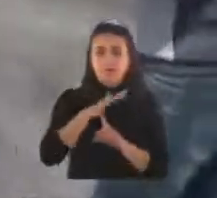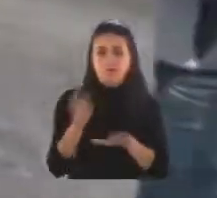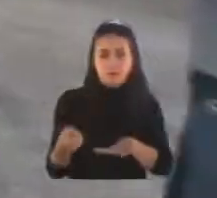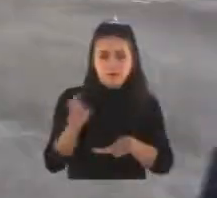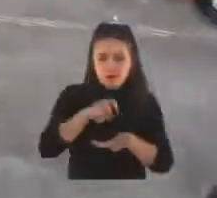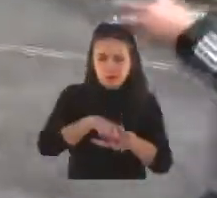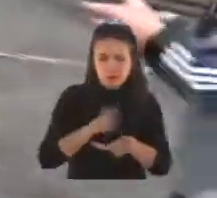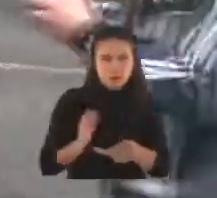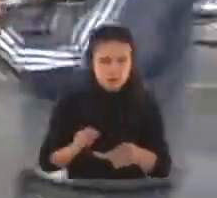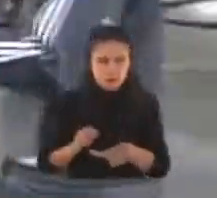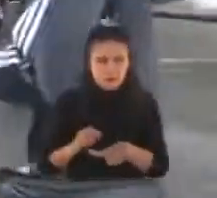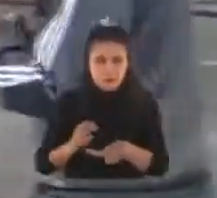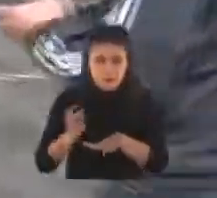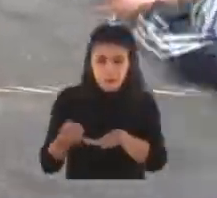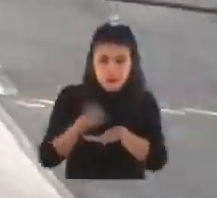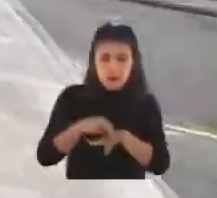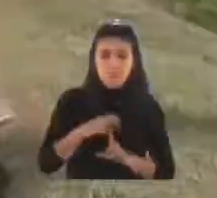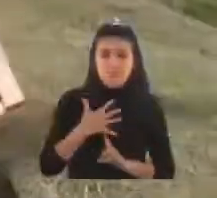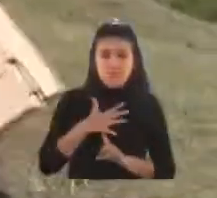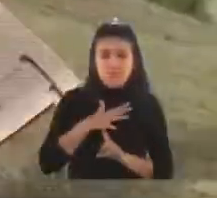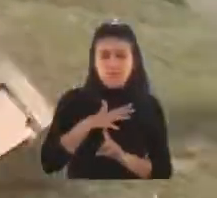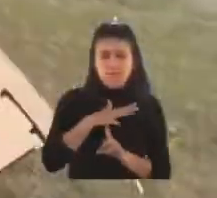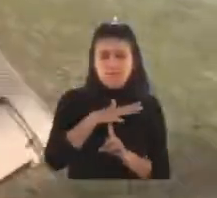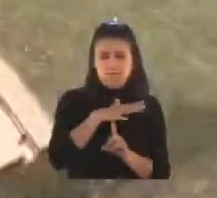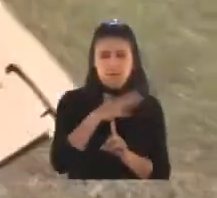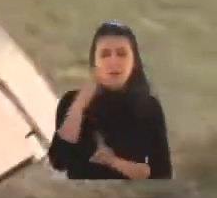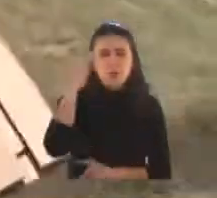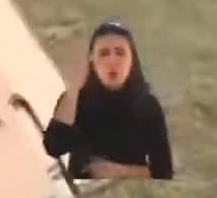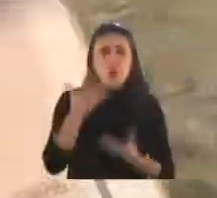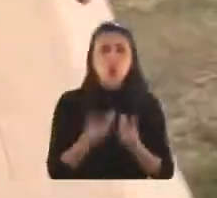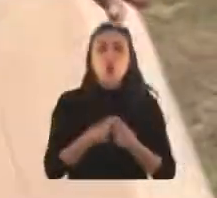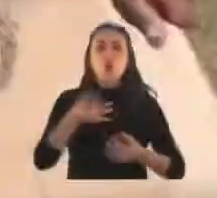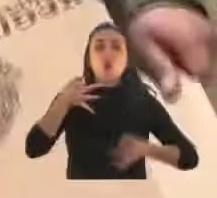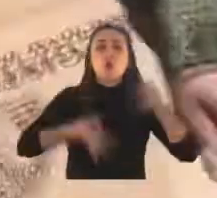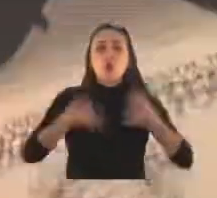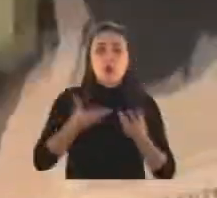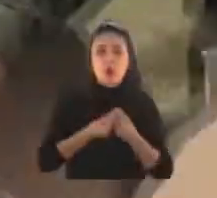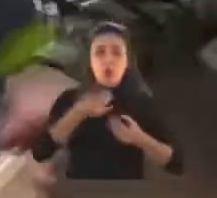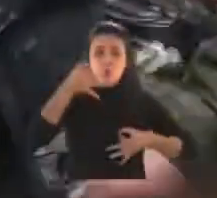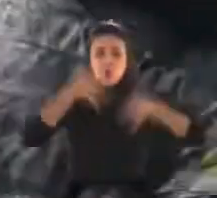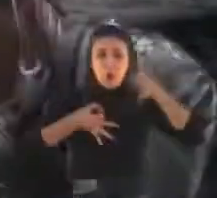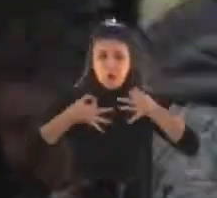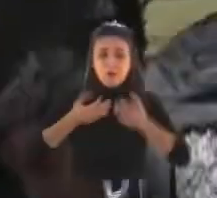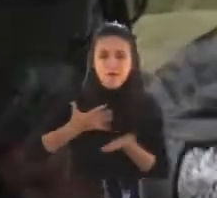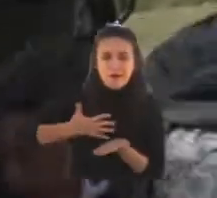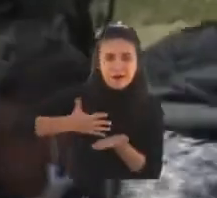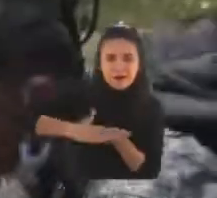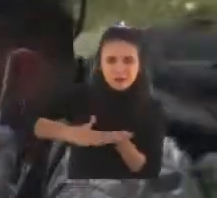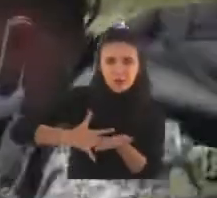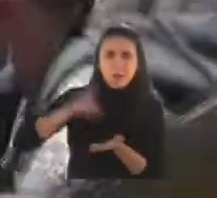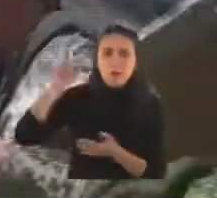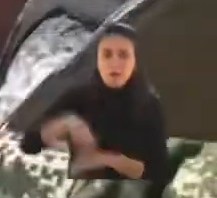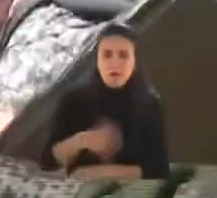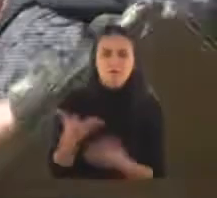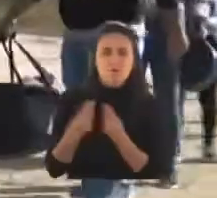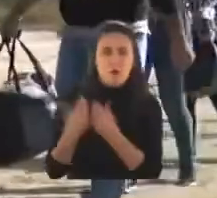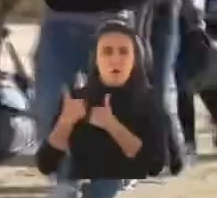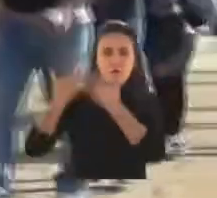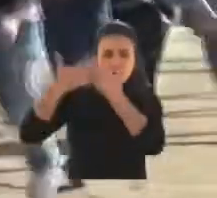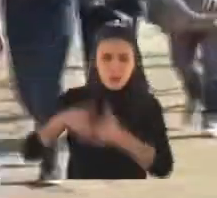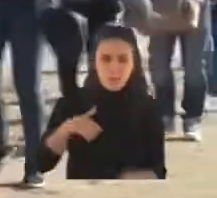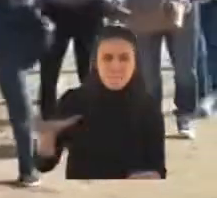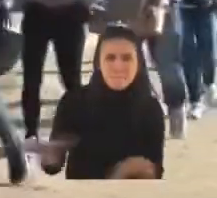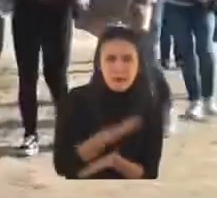lotería en todo el sentido de la palabra porque los jurados de votación y delegados de la registraduría no sólo transportan el material